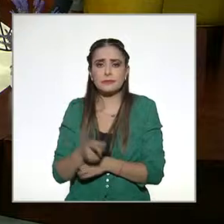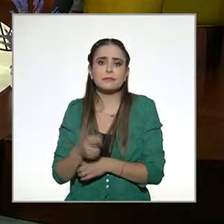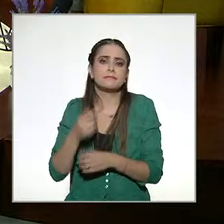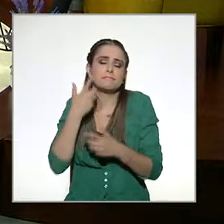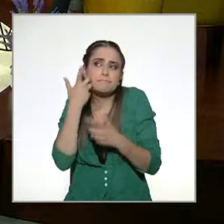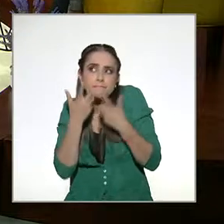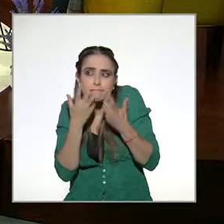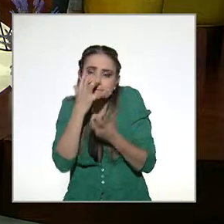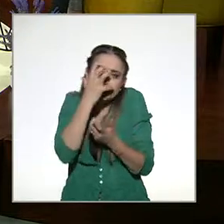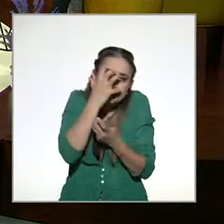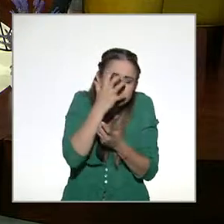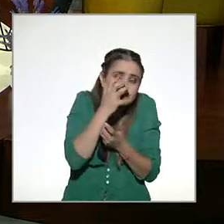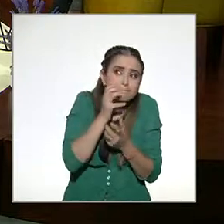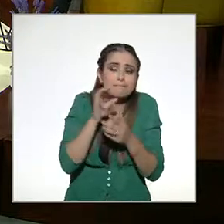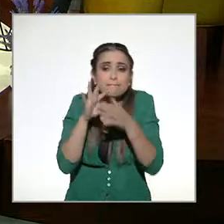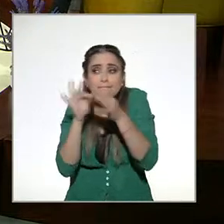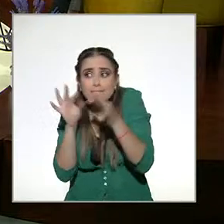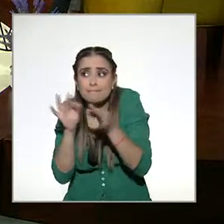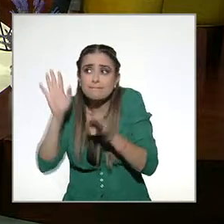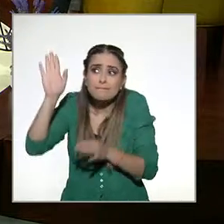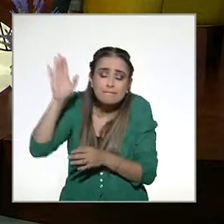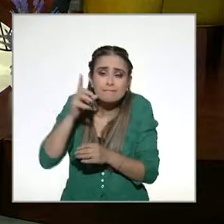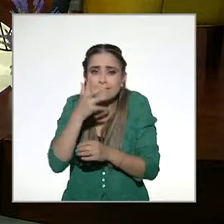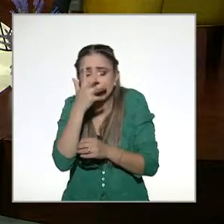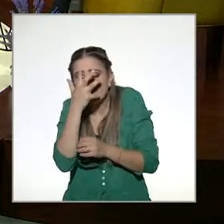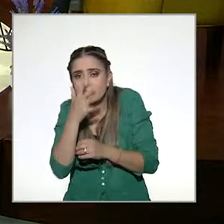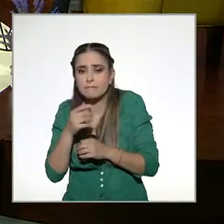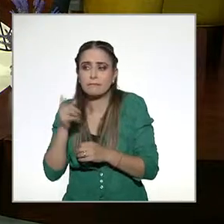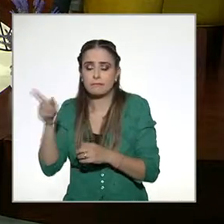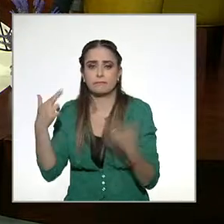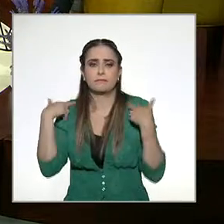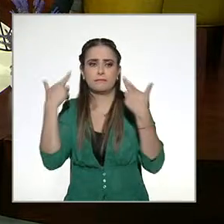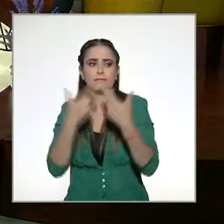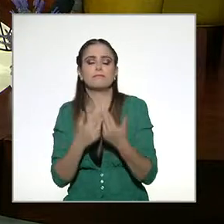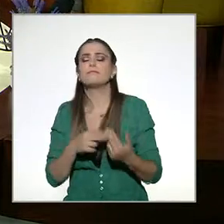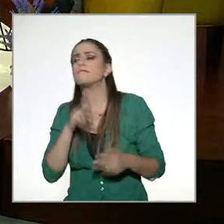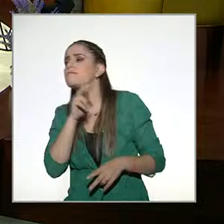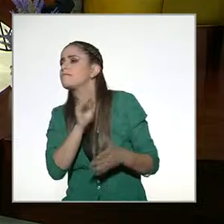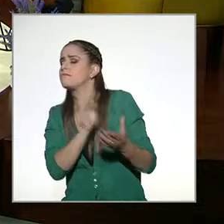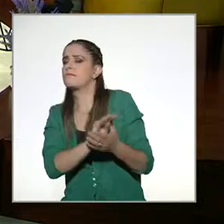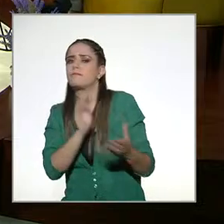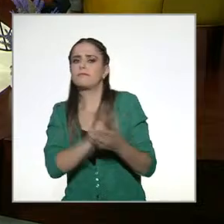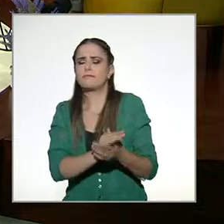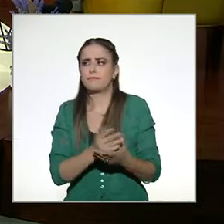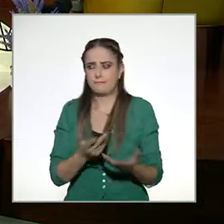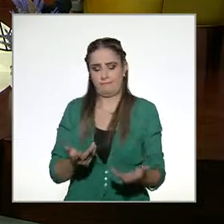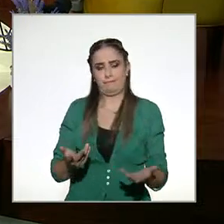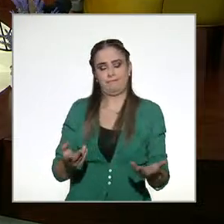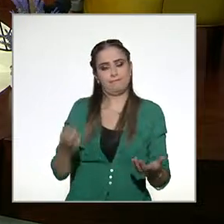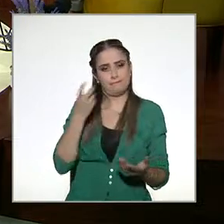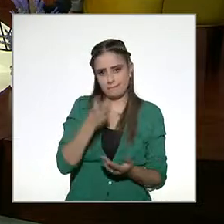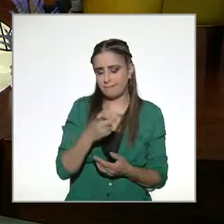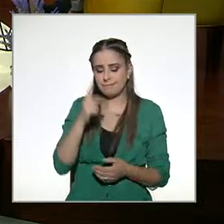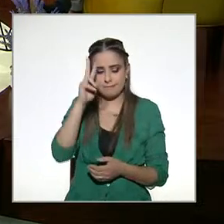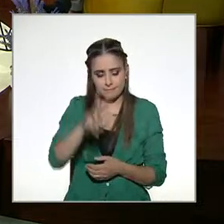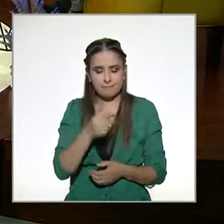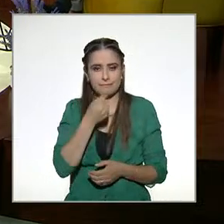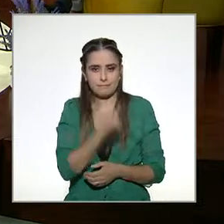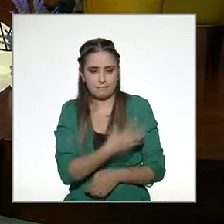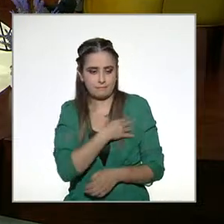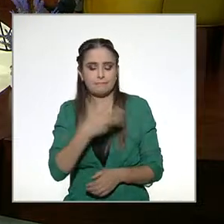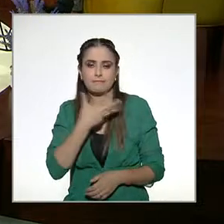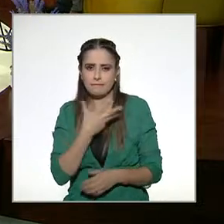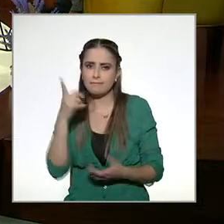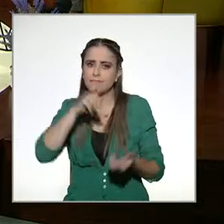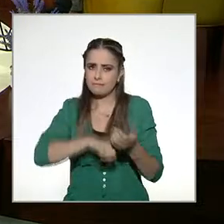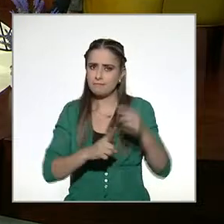ya es introvertida. Y le costaba mucho que le dieran la palabra. Ahora con la información veo desde otro punto de vista las virtudes de mi pequeña. Y es que si